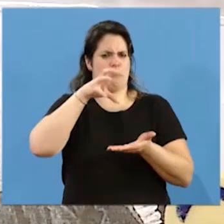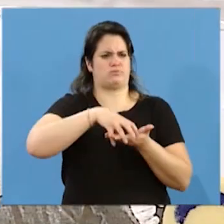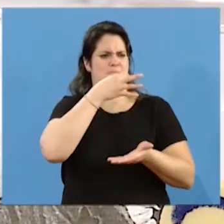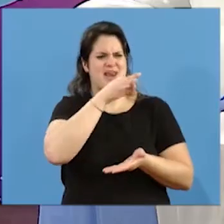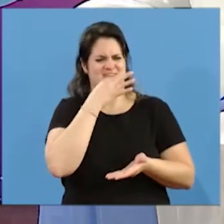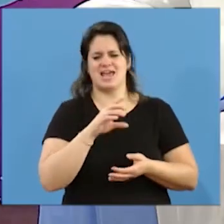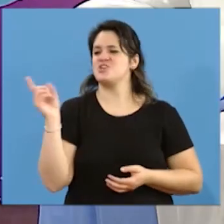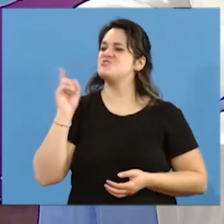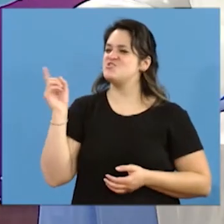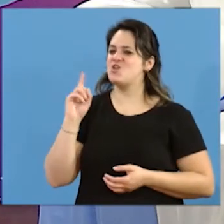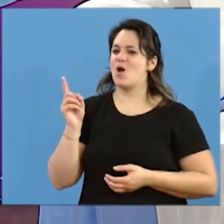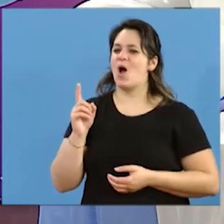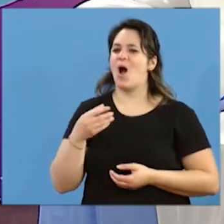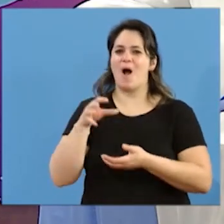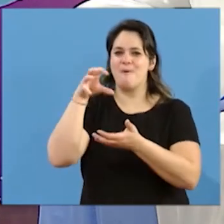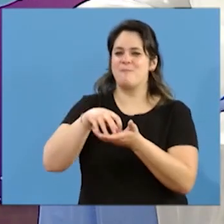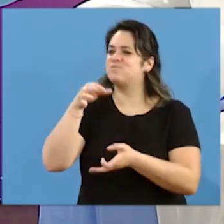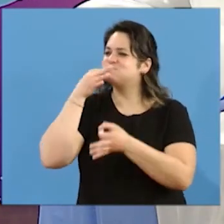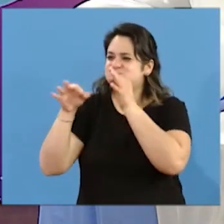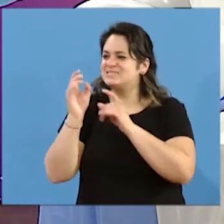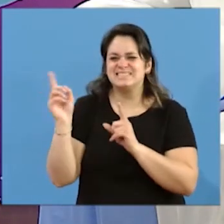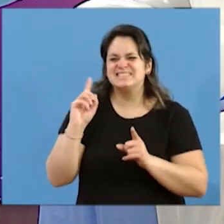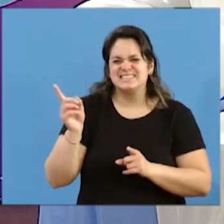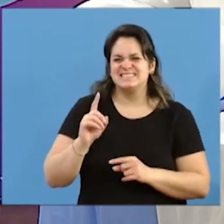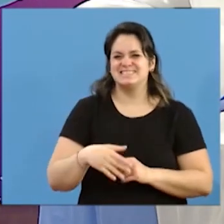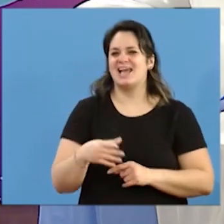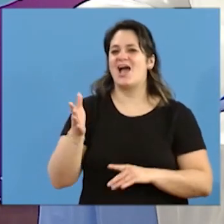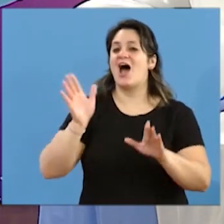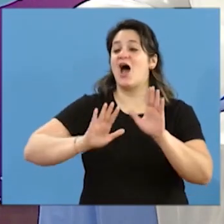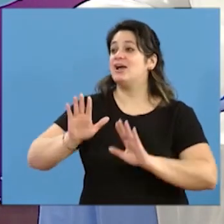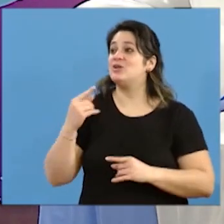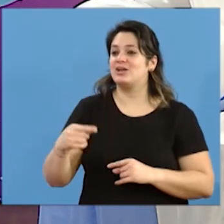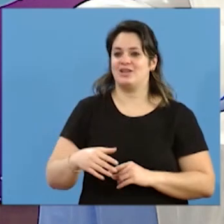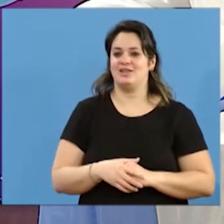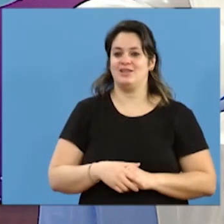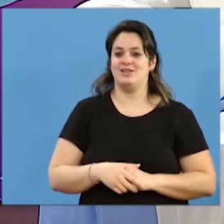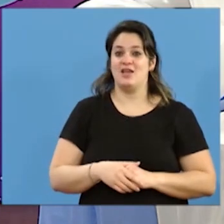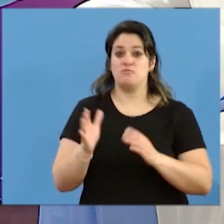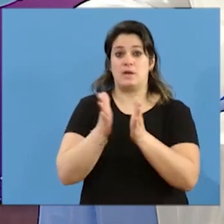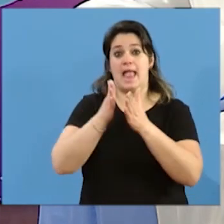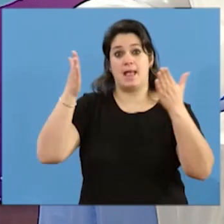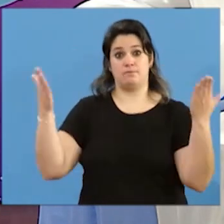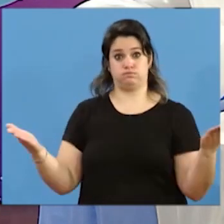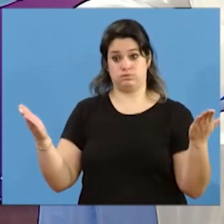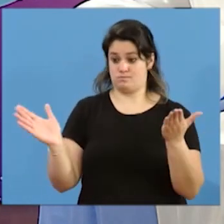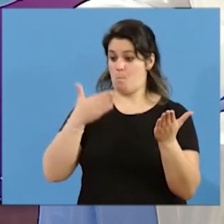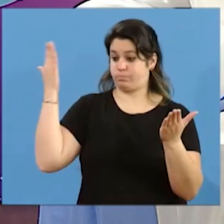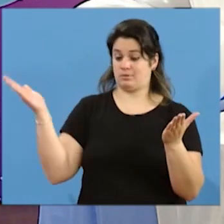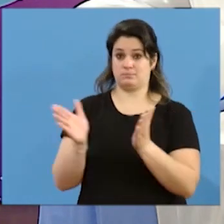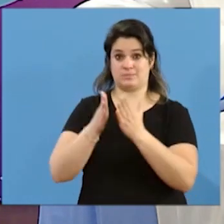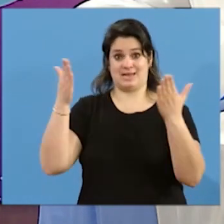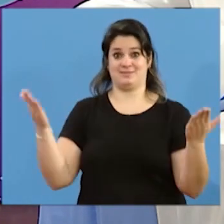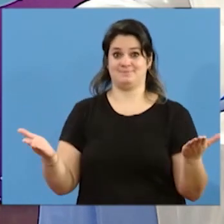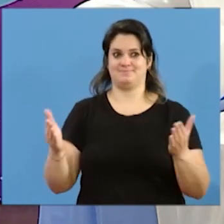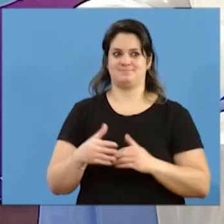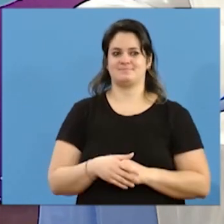No, no se puso un almacén. ¿Sabes lo que se puso? Fue un periódico. Abrió un